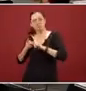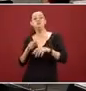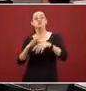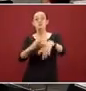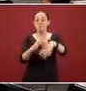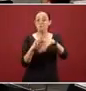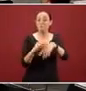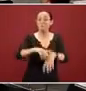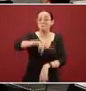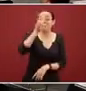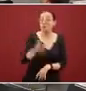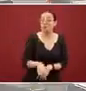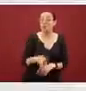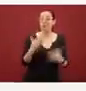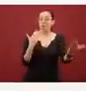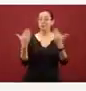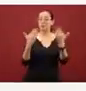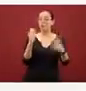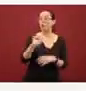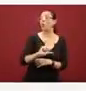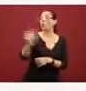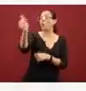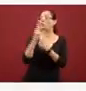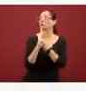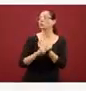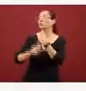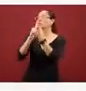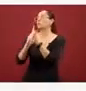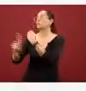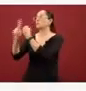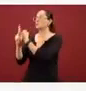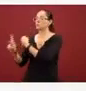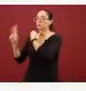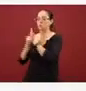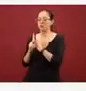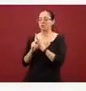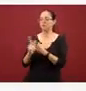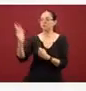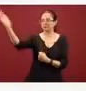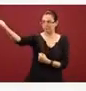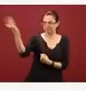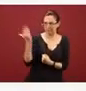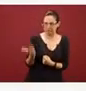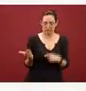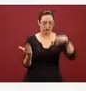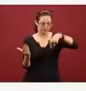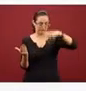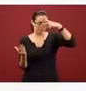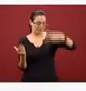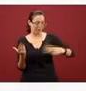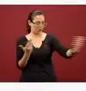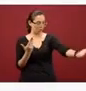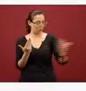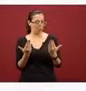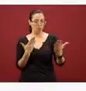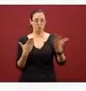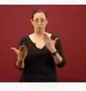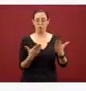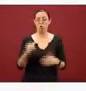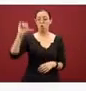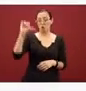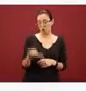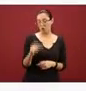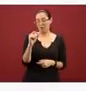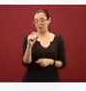reales de las curvas epidémicas de los casos acumulados en algunos países que en este momento, hoy 24 de